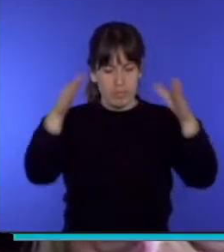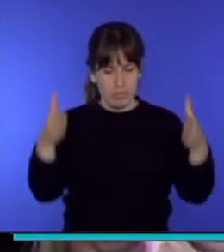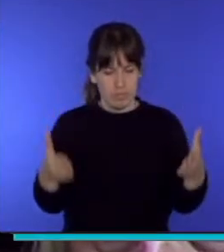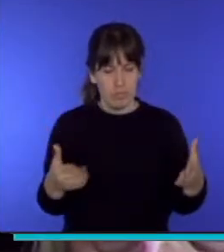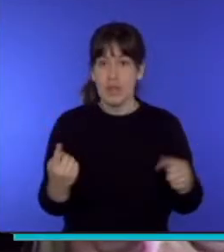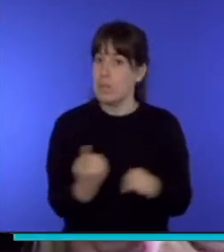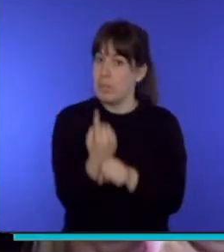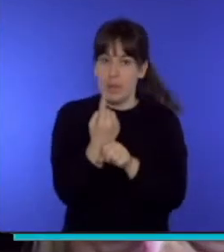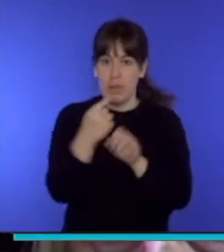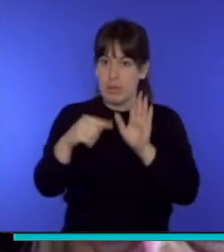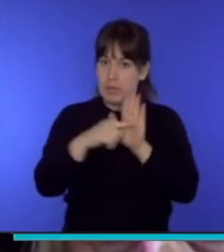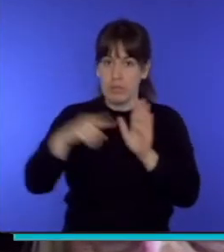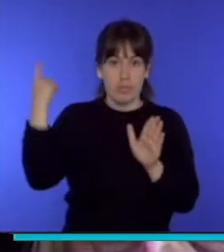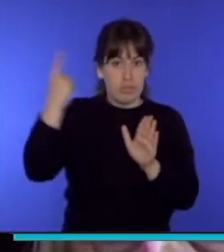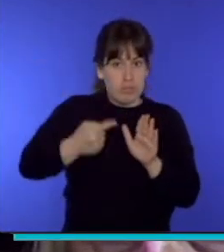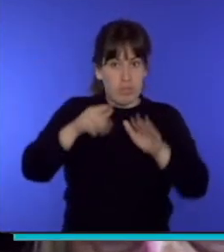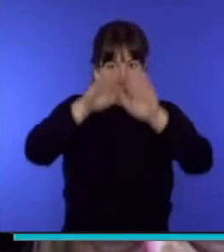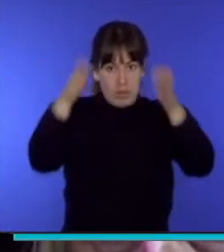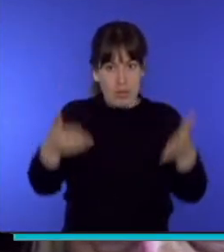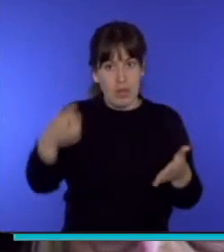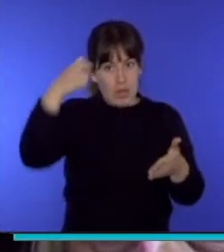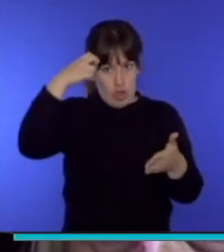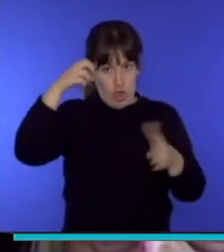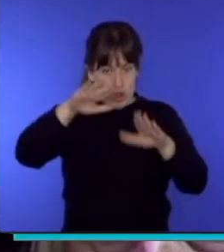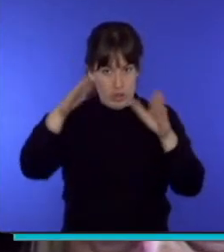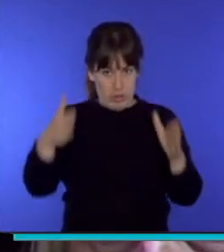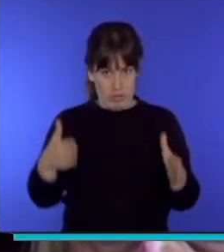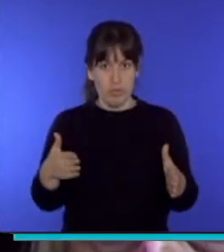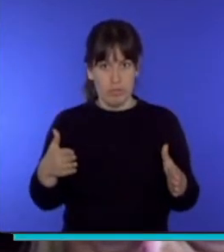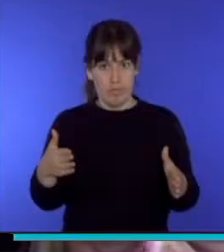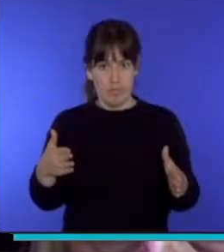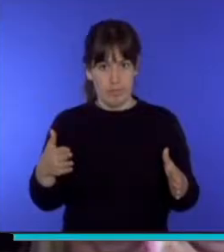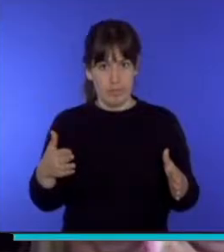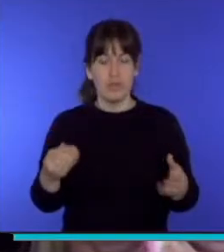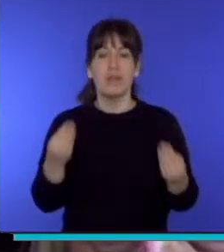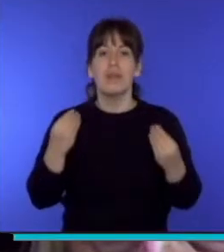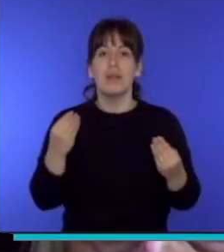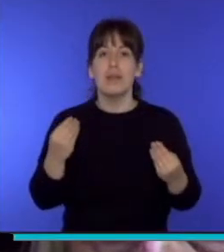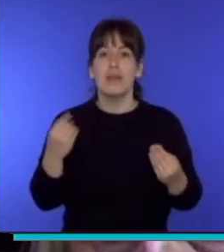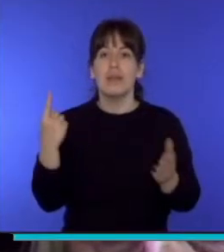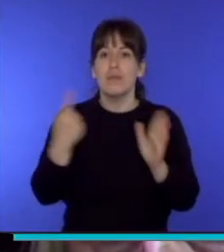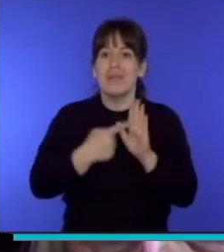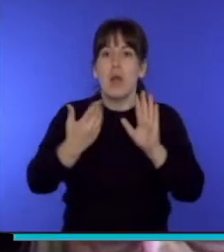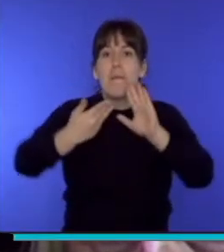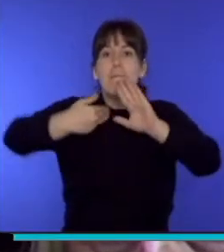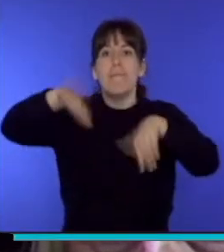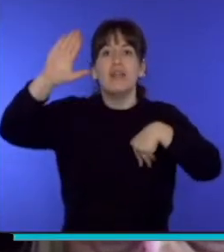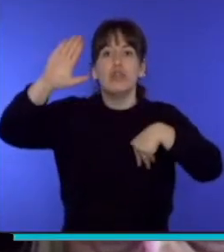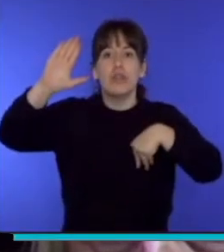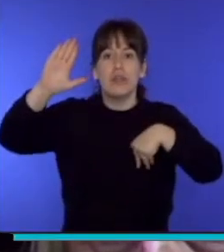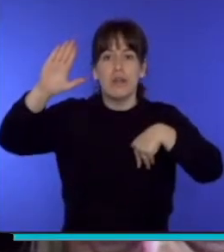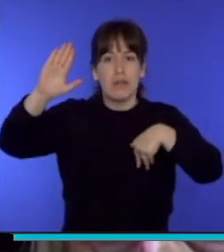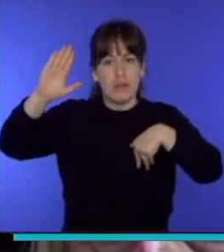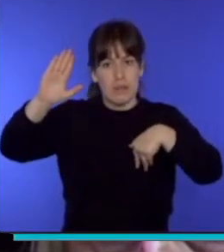Uno de los principios que rigen la vida del derecho parlamentario es el principio de mayoría.